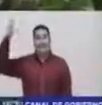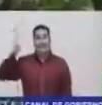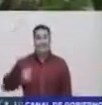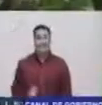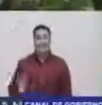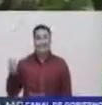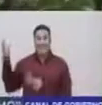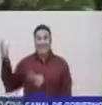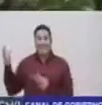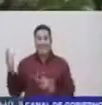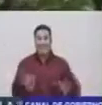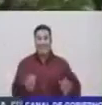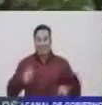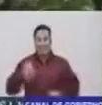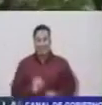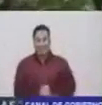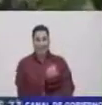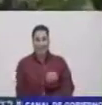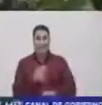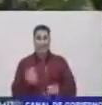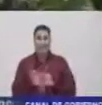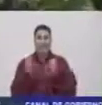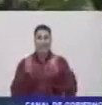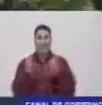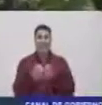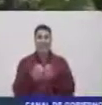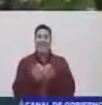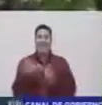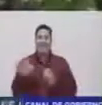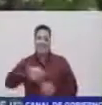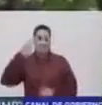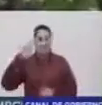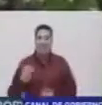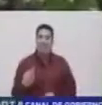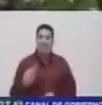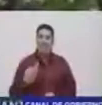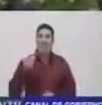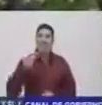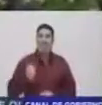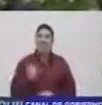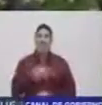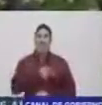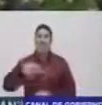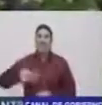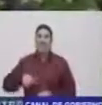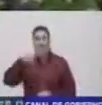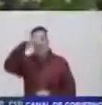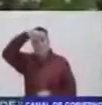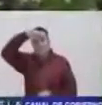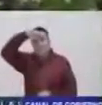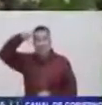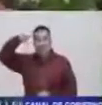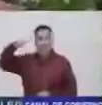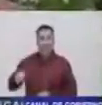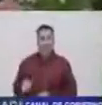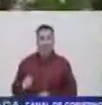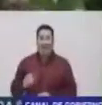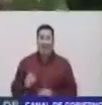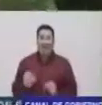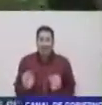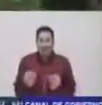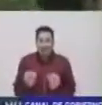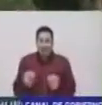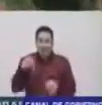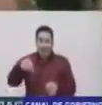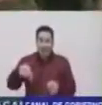Mabuna hurutilibat, kami kincol kibat, hara kasir kasih na ngkaya ru'i halum laksama